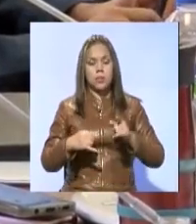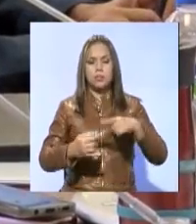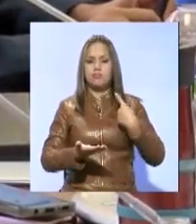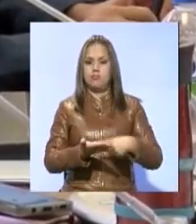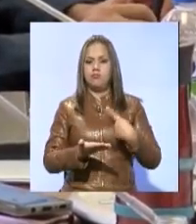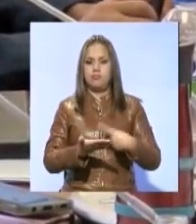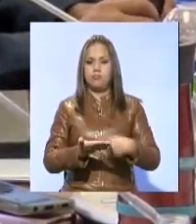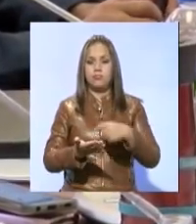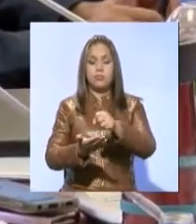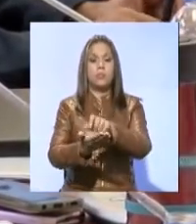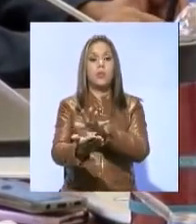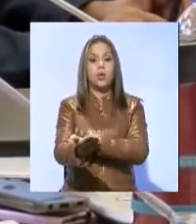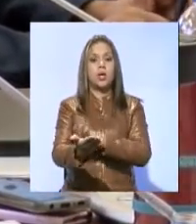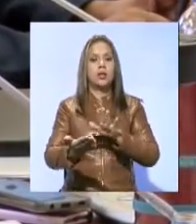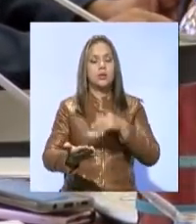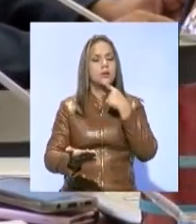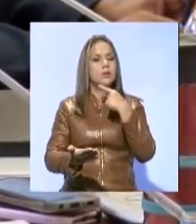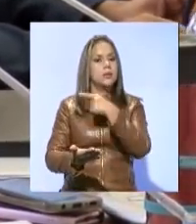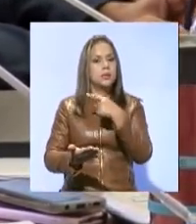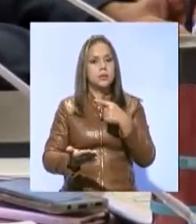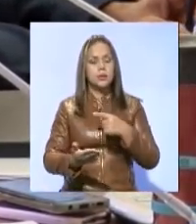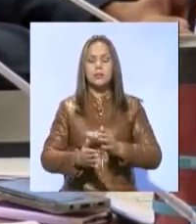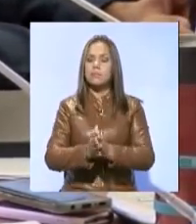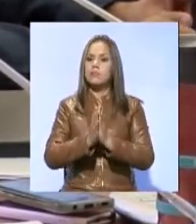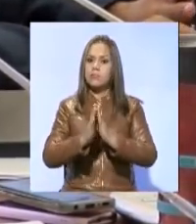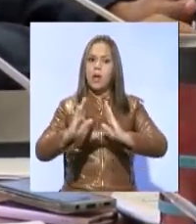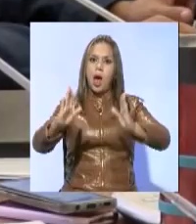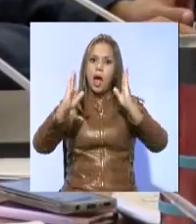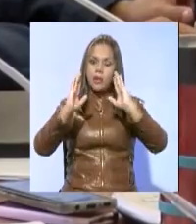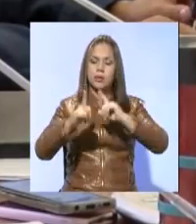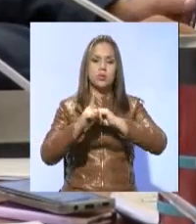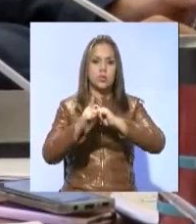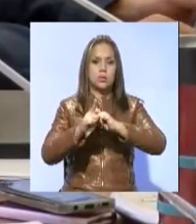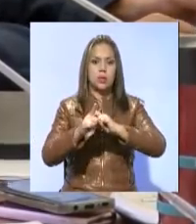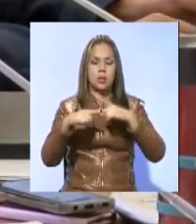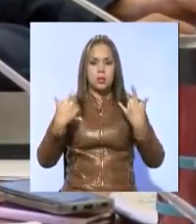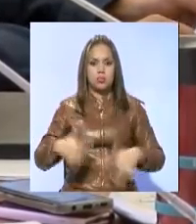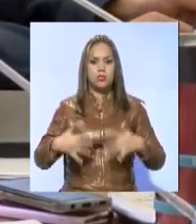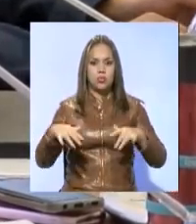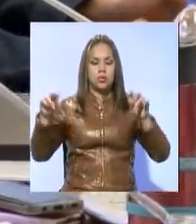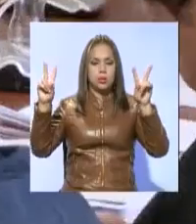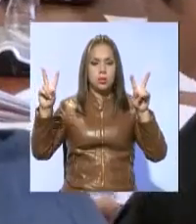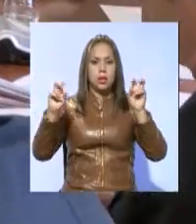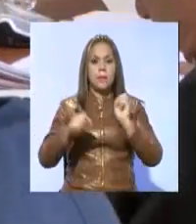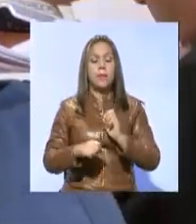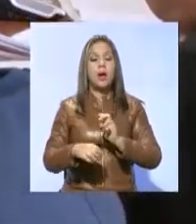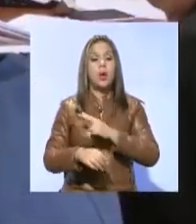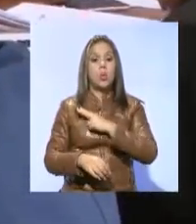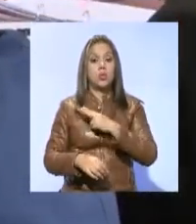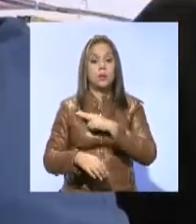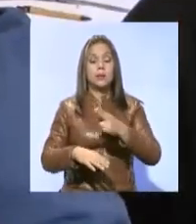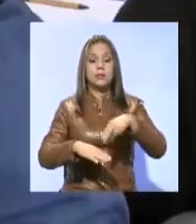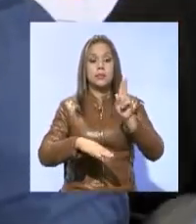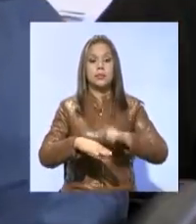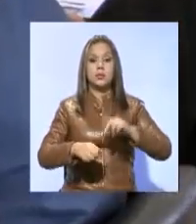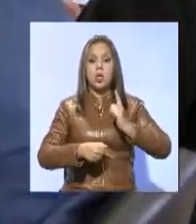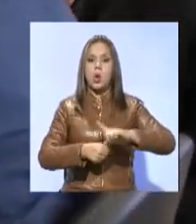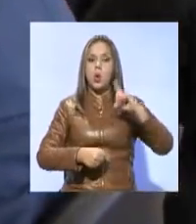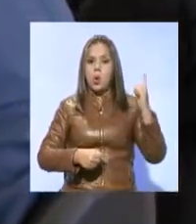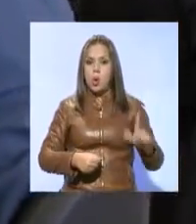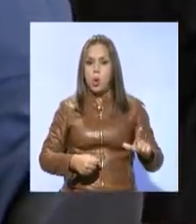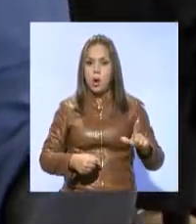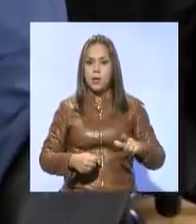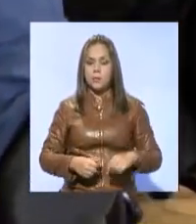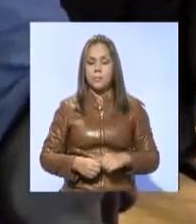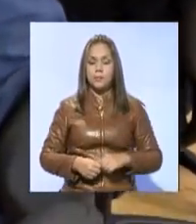debate de un proyecto de resolución que demanda la atención urgente a la actual problemática de la Universidad Nacional de Loja. Lorena